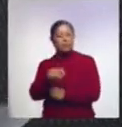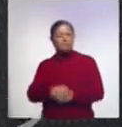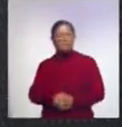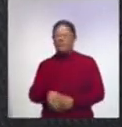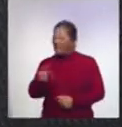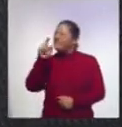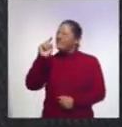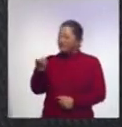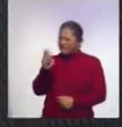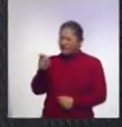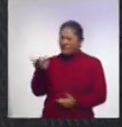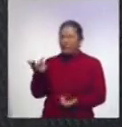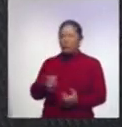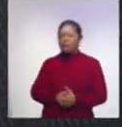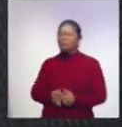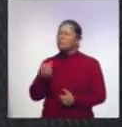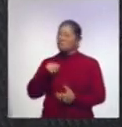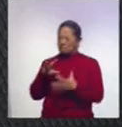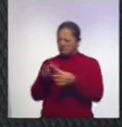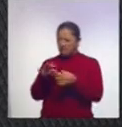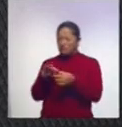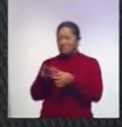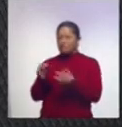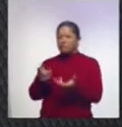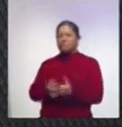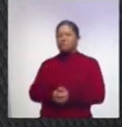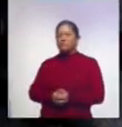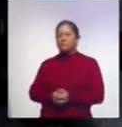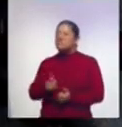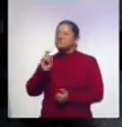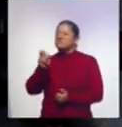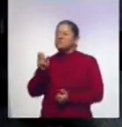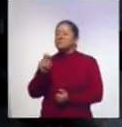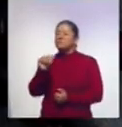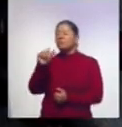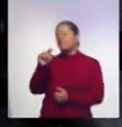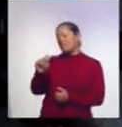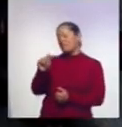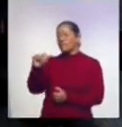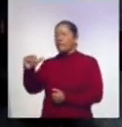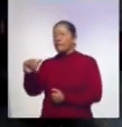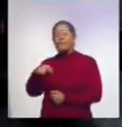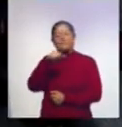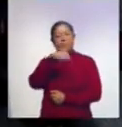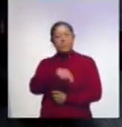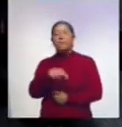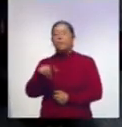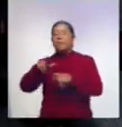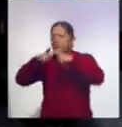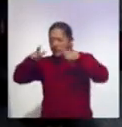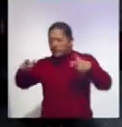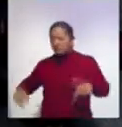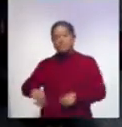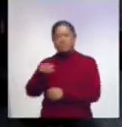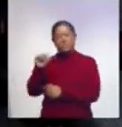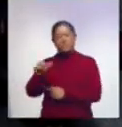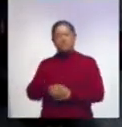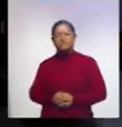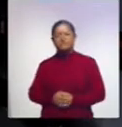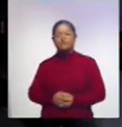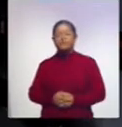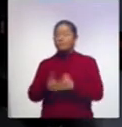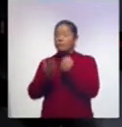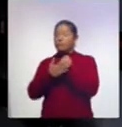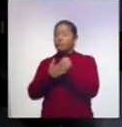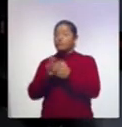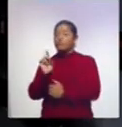qué se trata? ¿Por qué no nos platican qué es el Tianguis Alternativo aquí en la Laguna de Acuitlapilco y que se va a llevar a cabo este